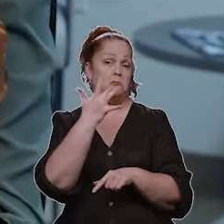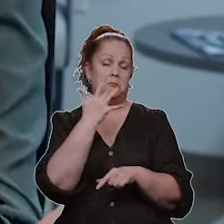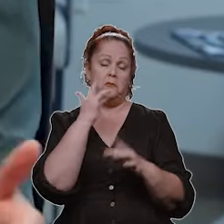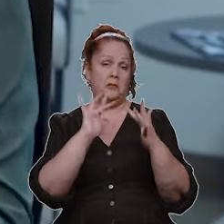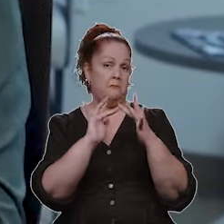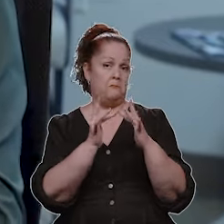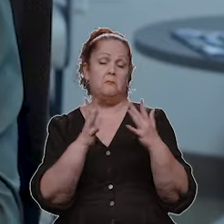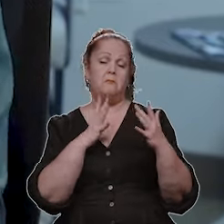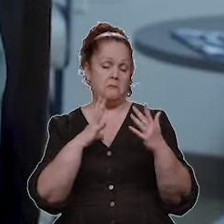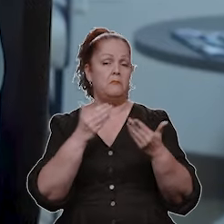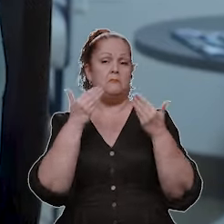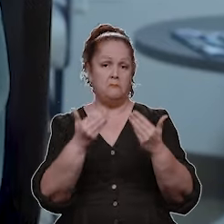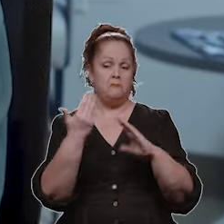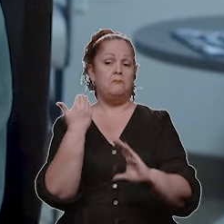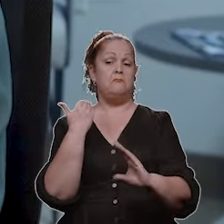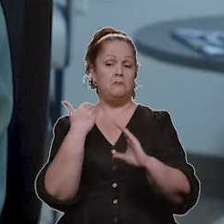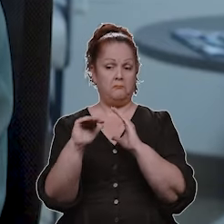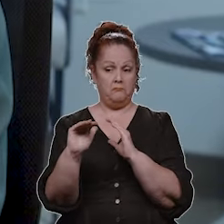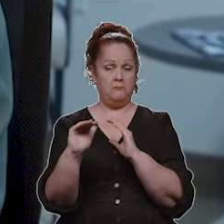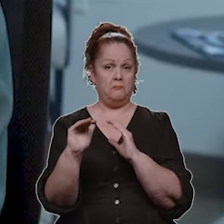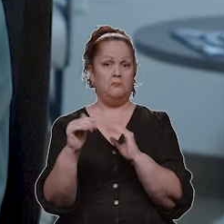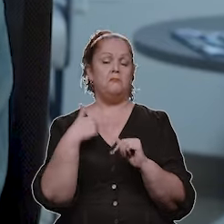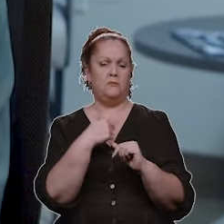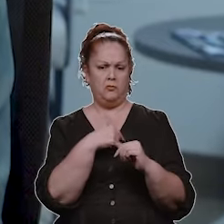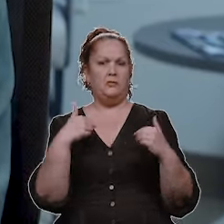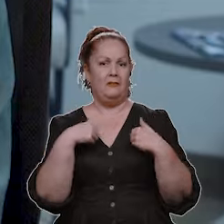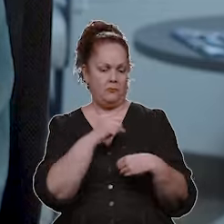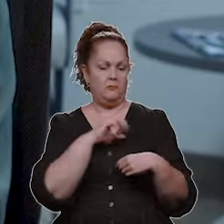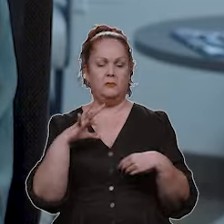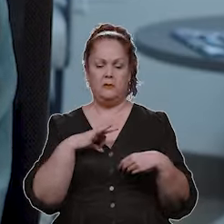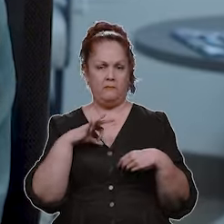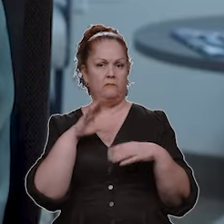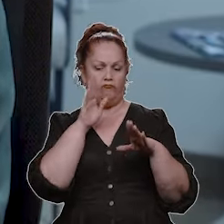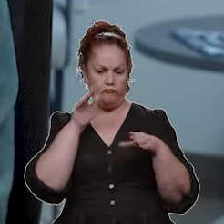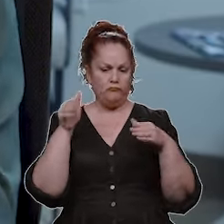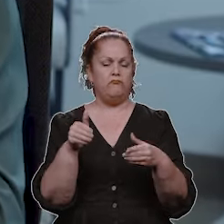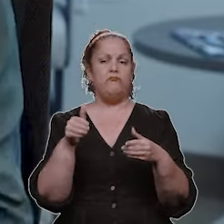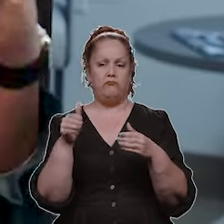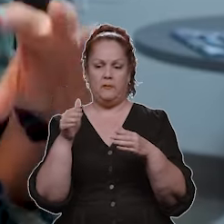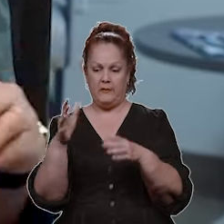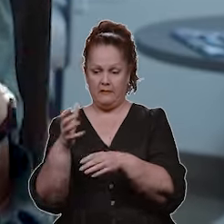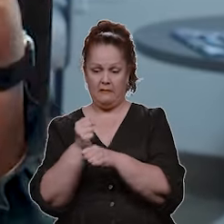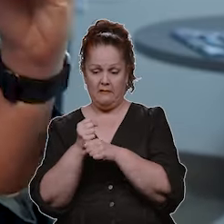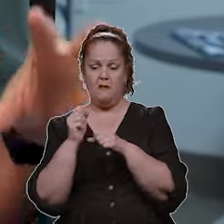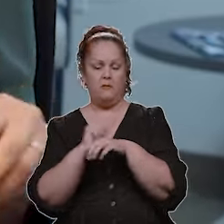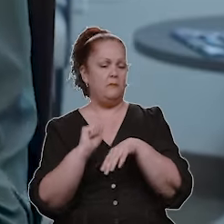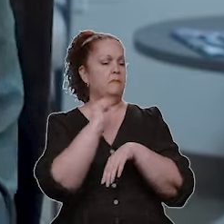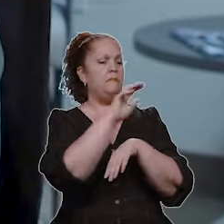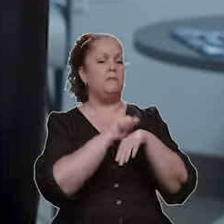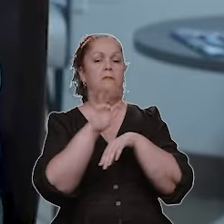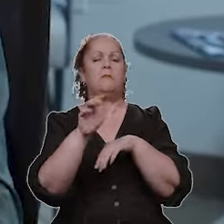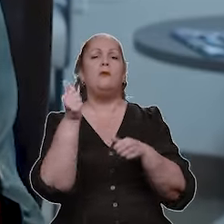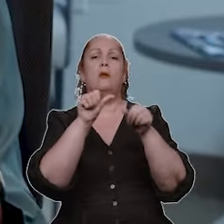desee Eh puede enviarnos esa petición por correo electrónico y nosotros ya tenemos un personal encargado que va a enviar esas peticiones a